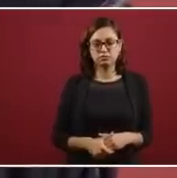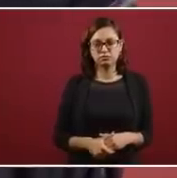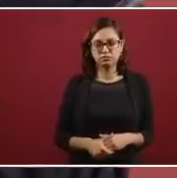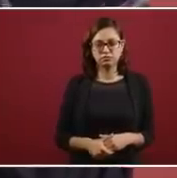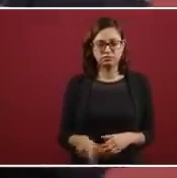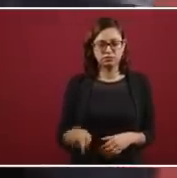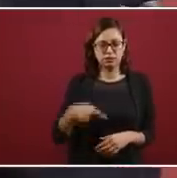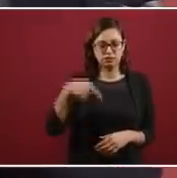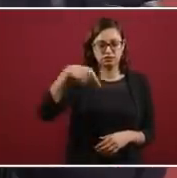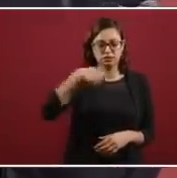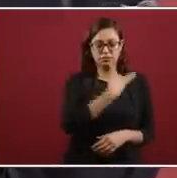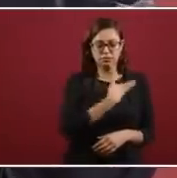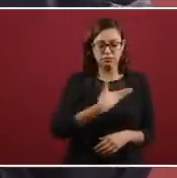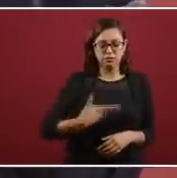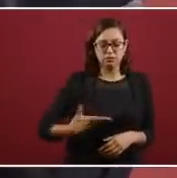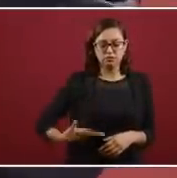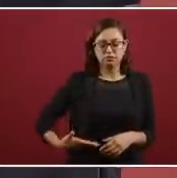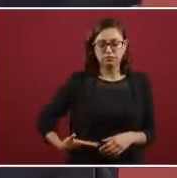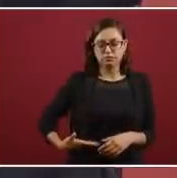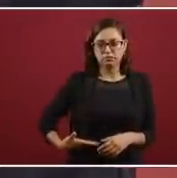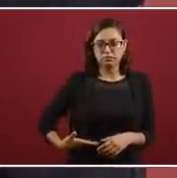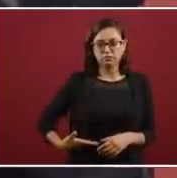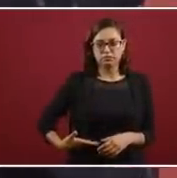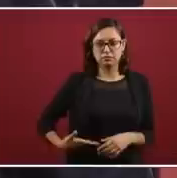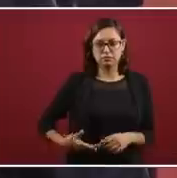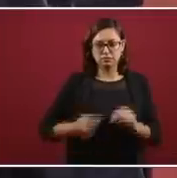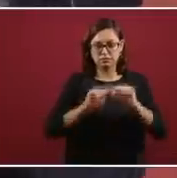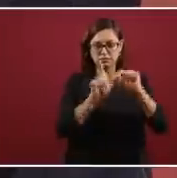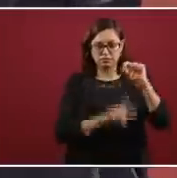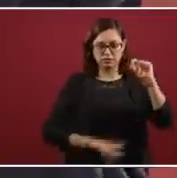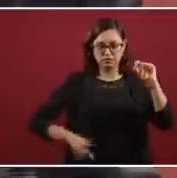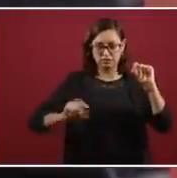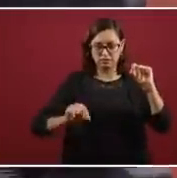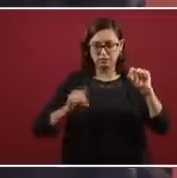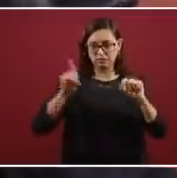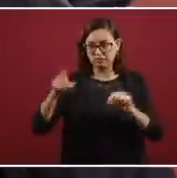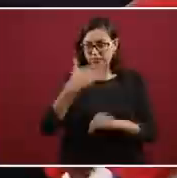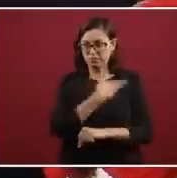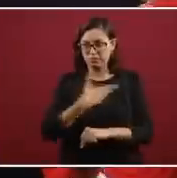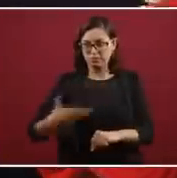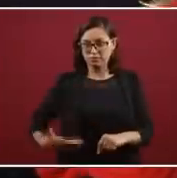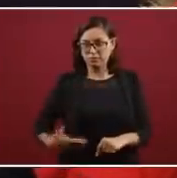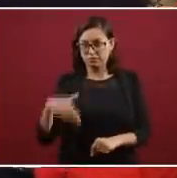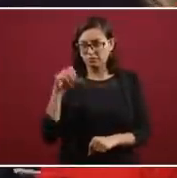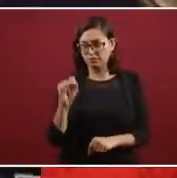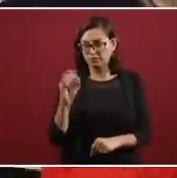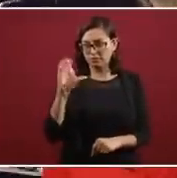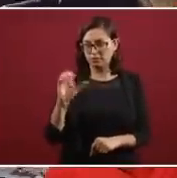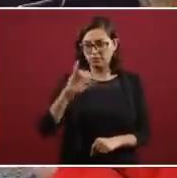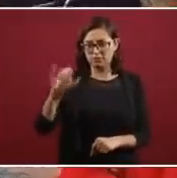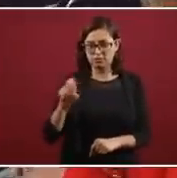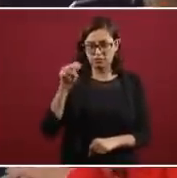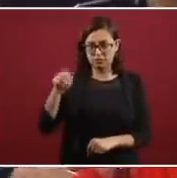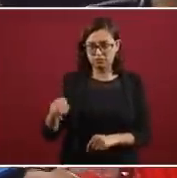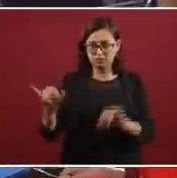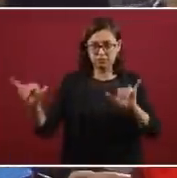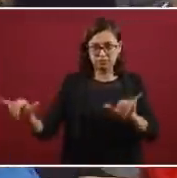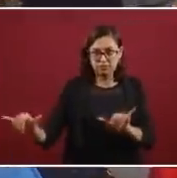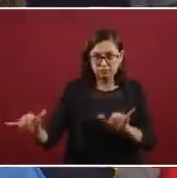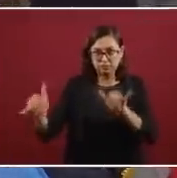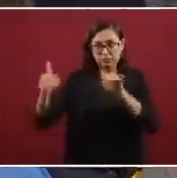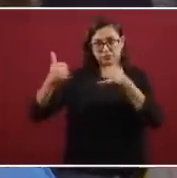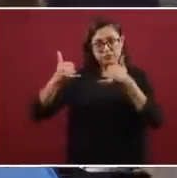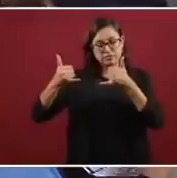del presidente de la Corte al presidente de la República, y por ahí se daban